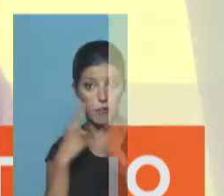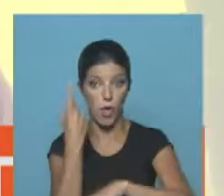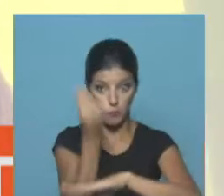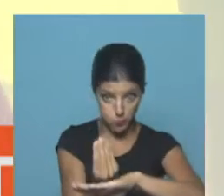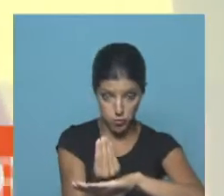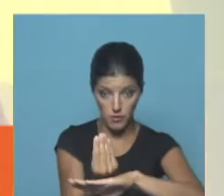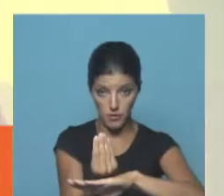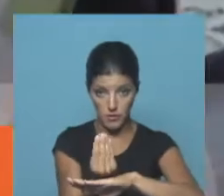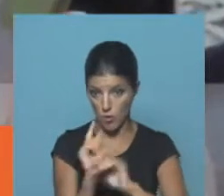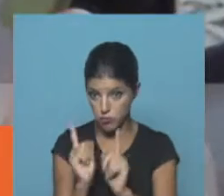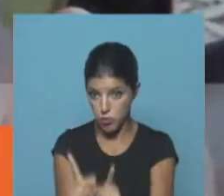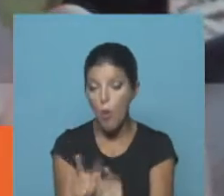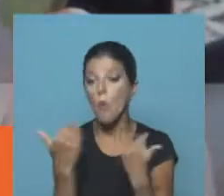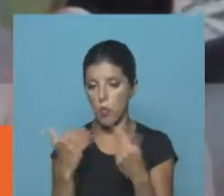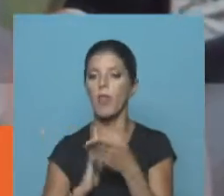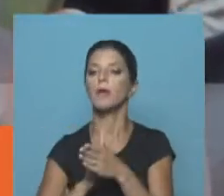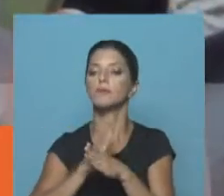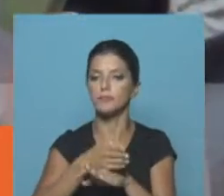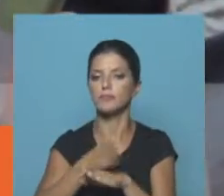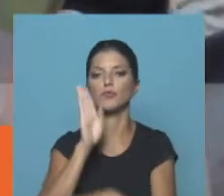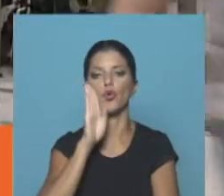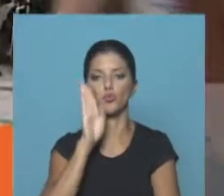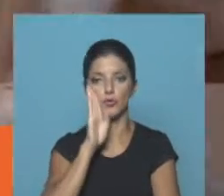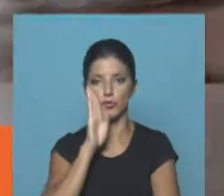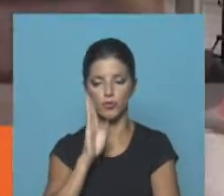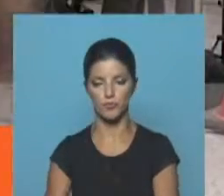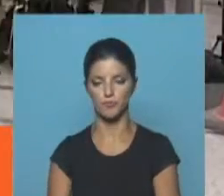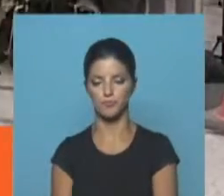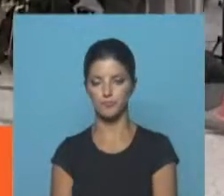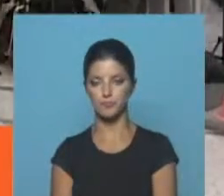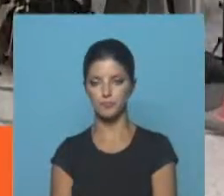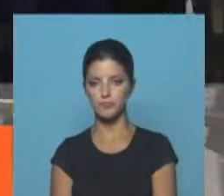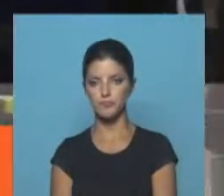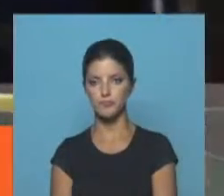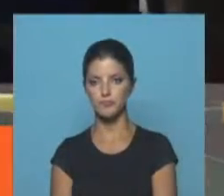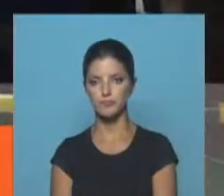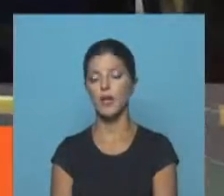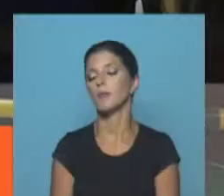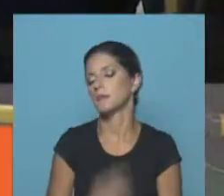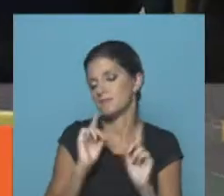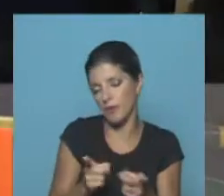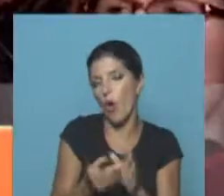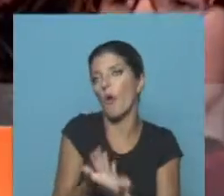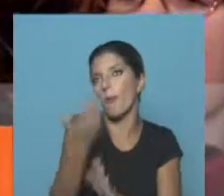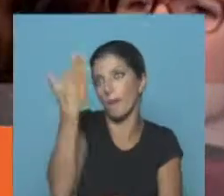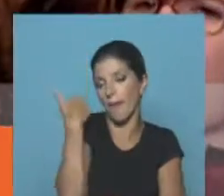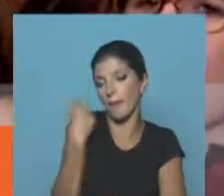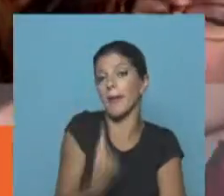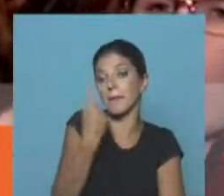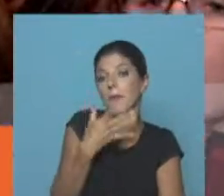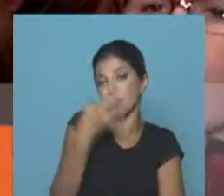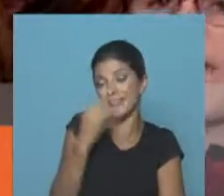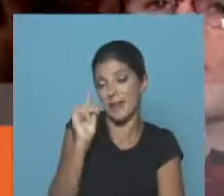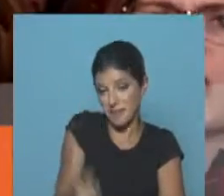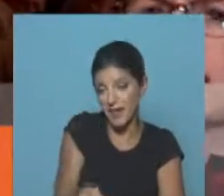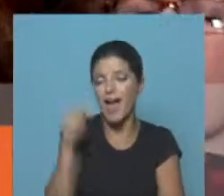aún vigentes podrán ingresar a Estados Unidos. De todas maneras, y como ya había sucedido con el primer decreto,